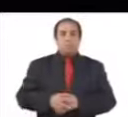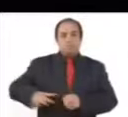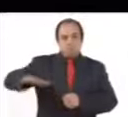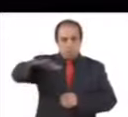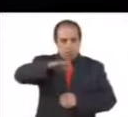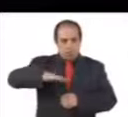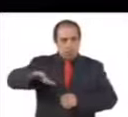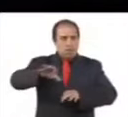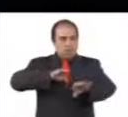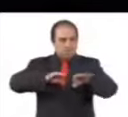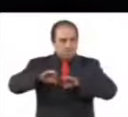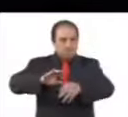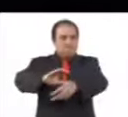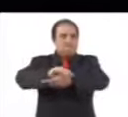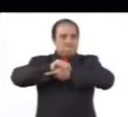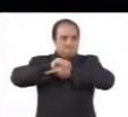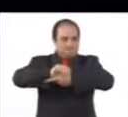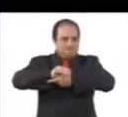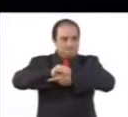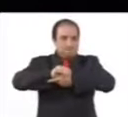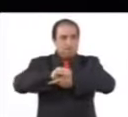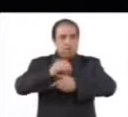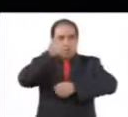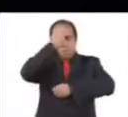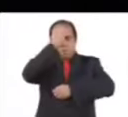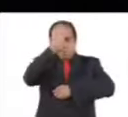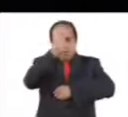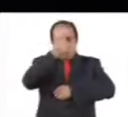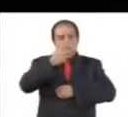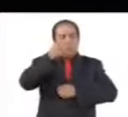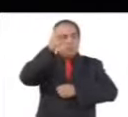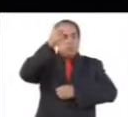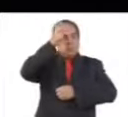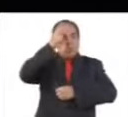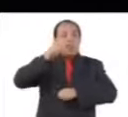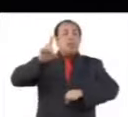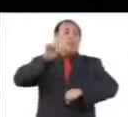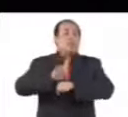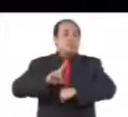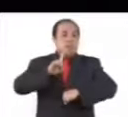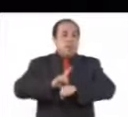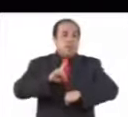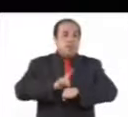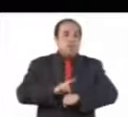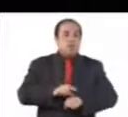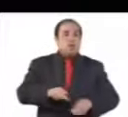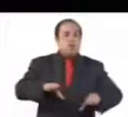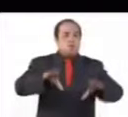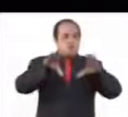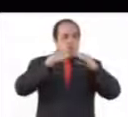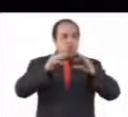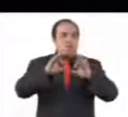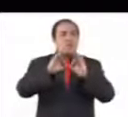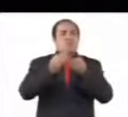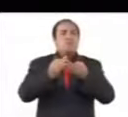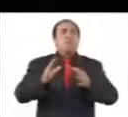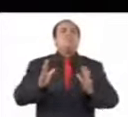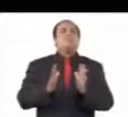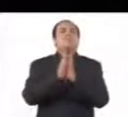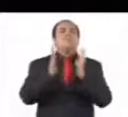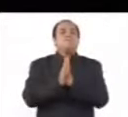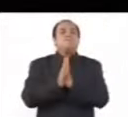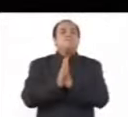trabajadores, solidarios, creativos, que cada día nos dan una lección de participación y